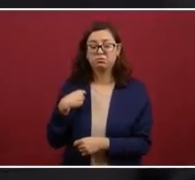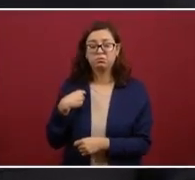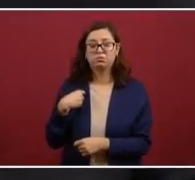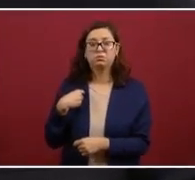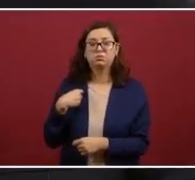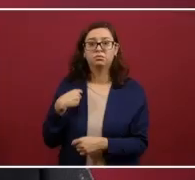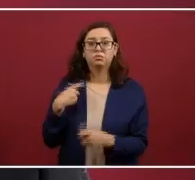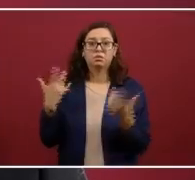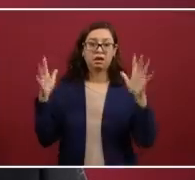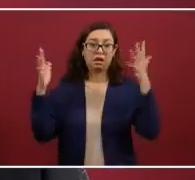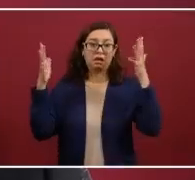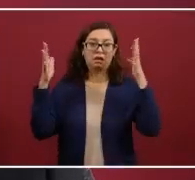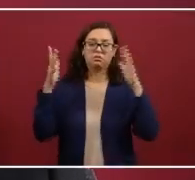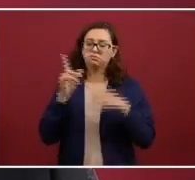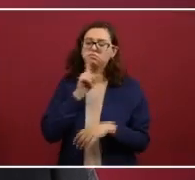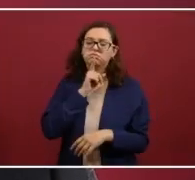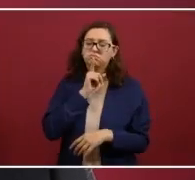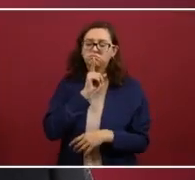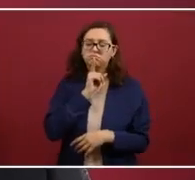al gobierno.